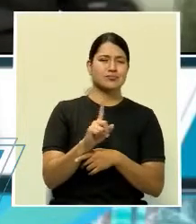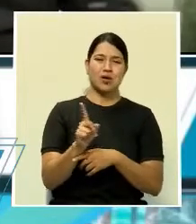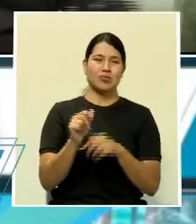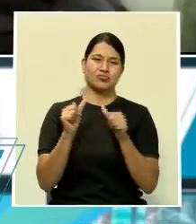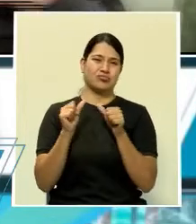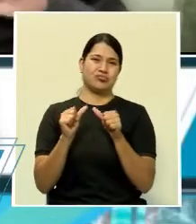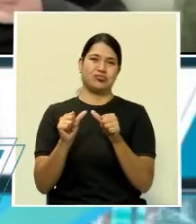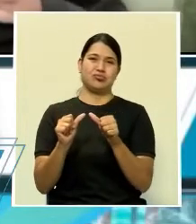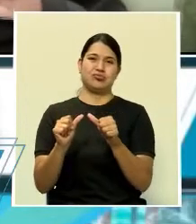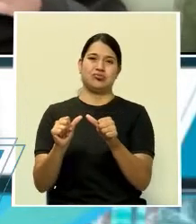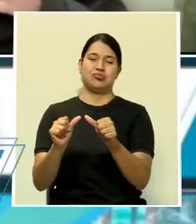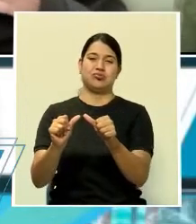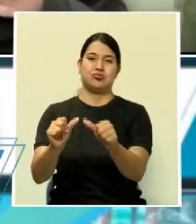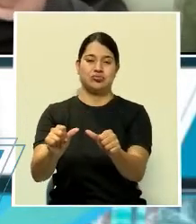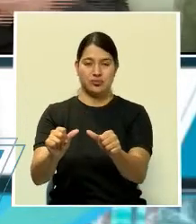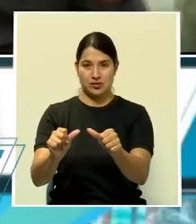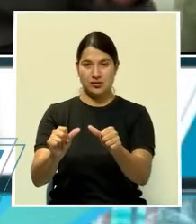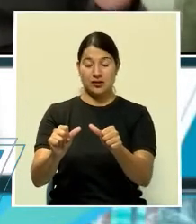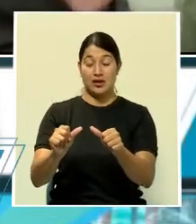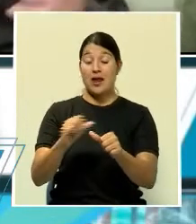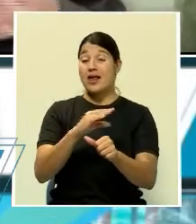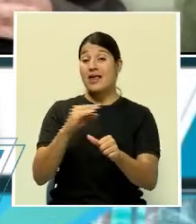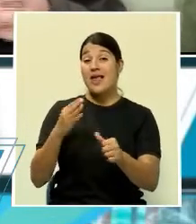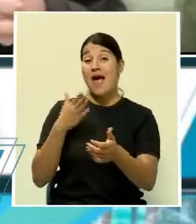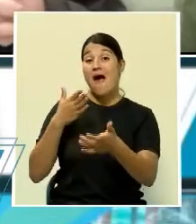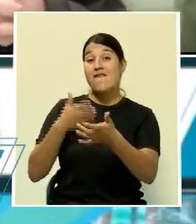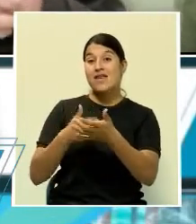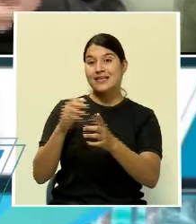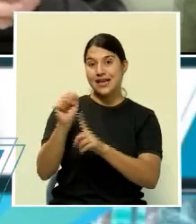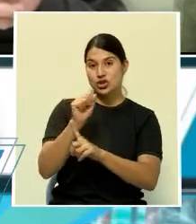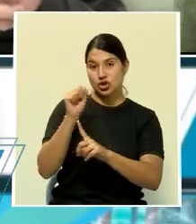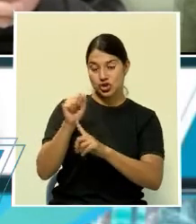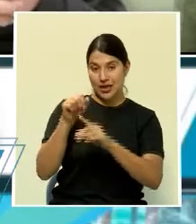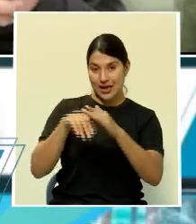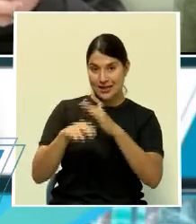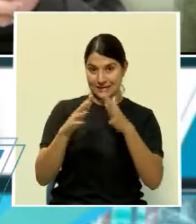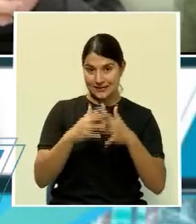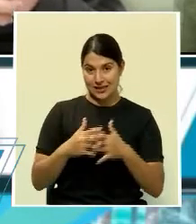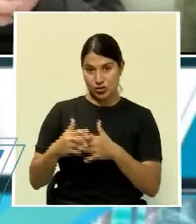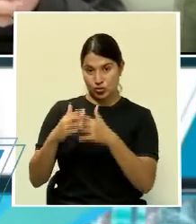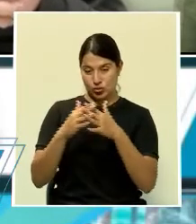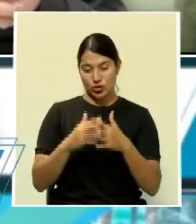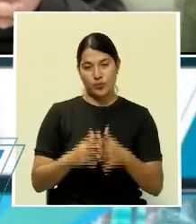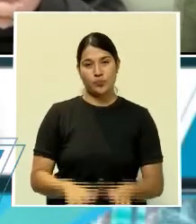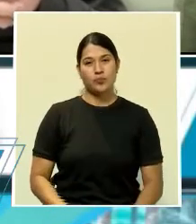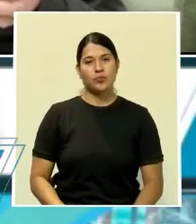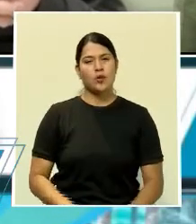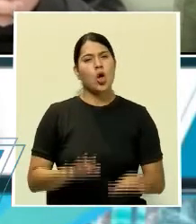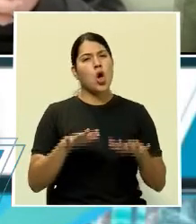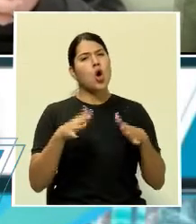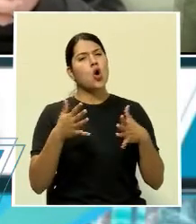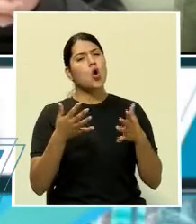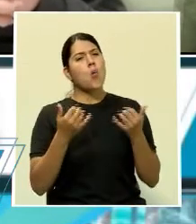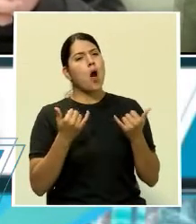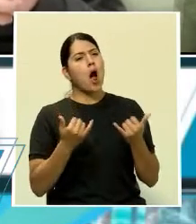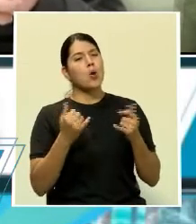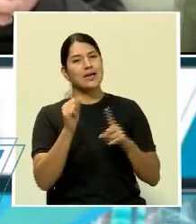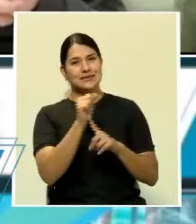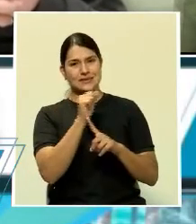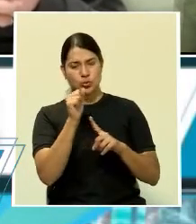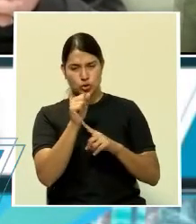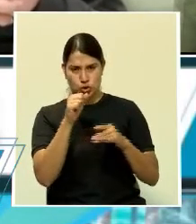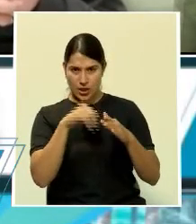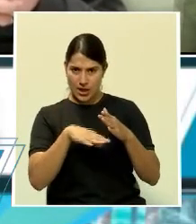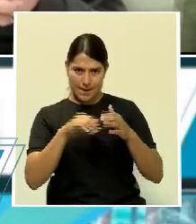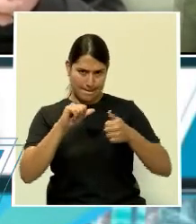las relaciones de la sociedad estadounidense. ¿Cómo está la situación en el resto del